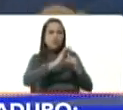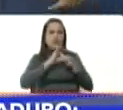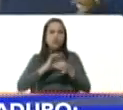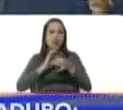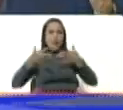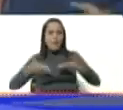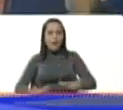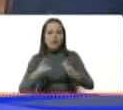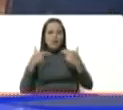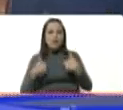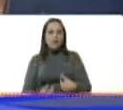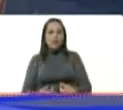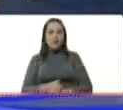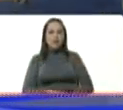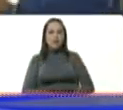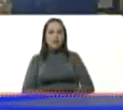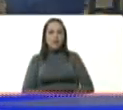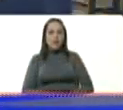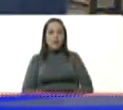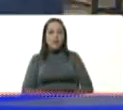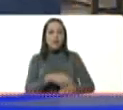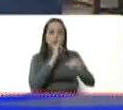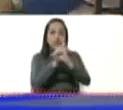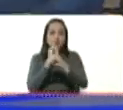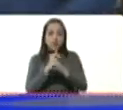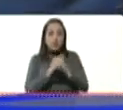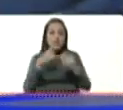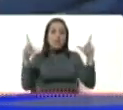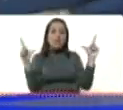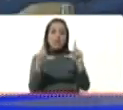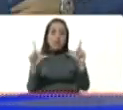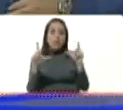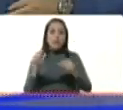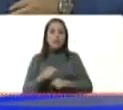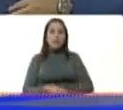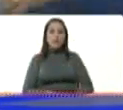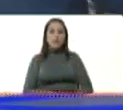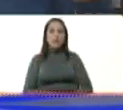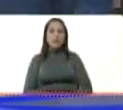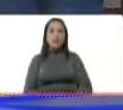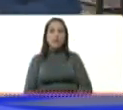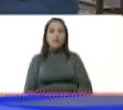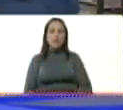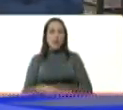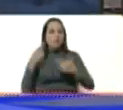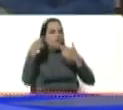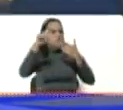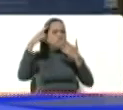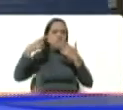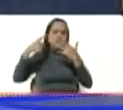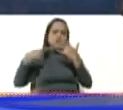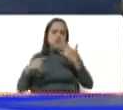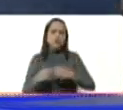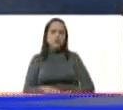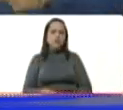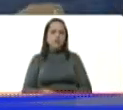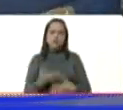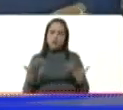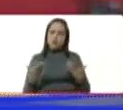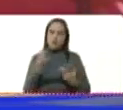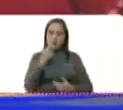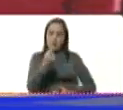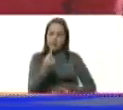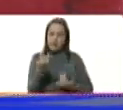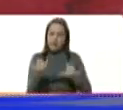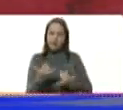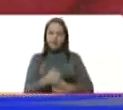parto humanizado por redes sociales, por televisión, etcétera, etcétera. ¿Qué más nos tienes que decir? Cuéntame.